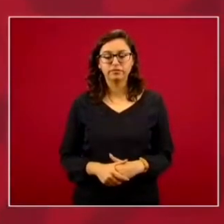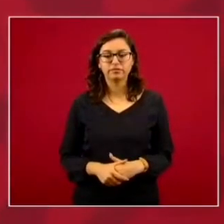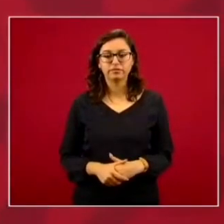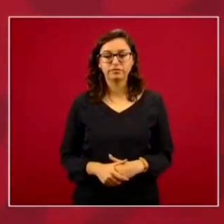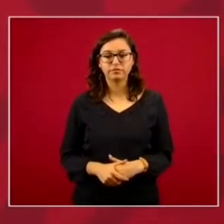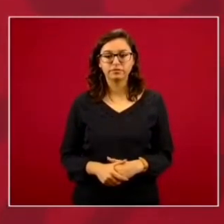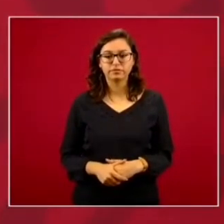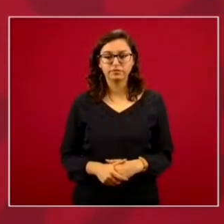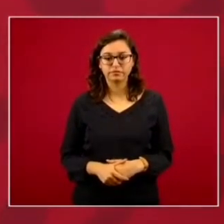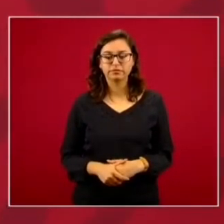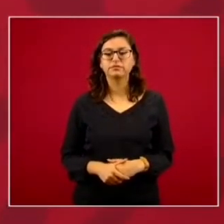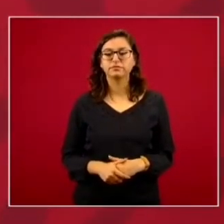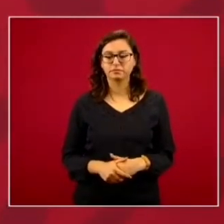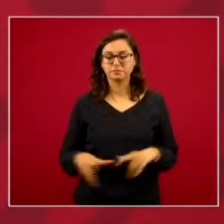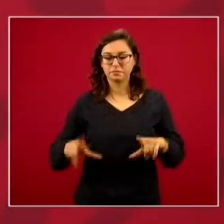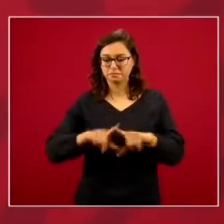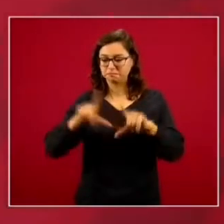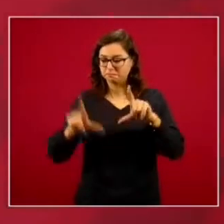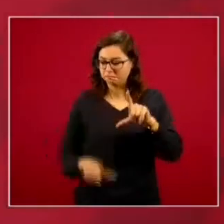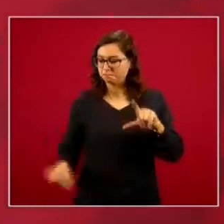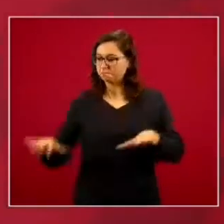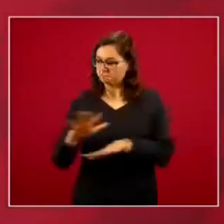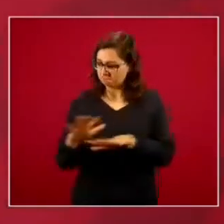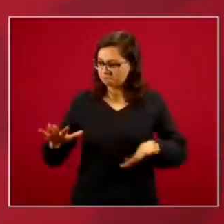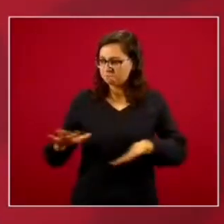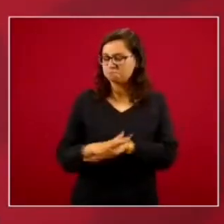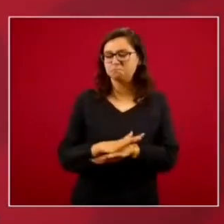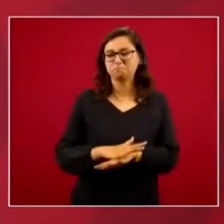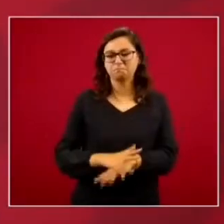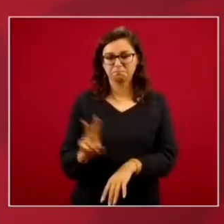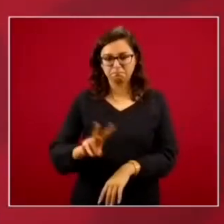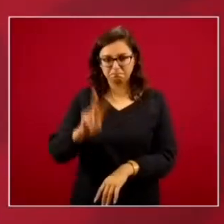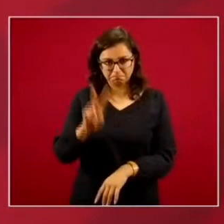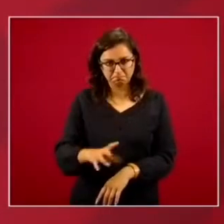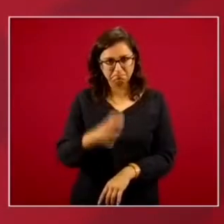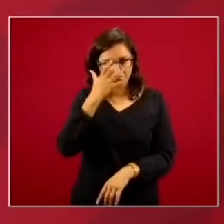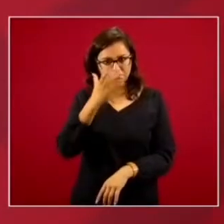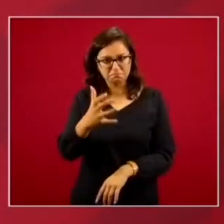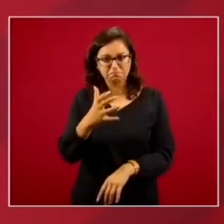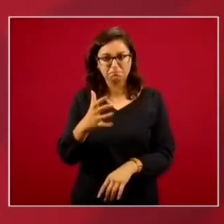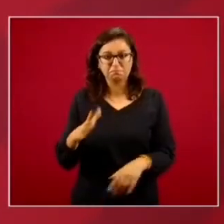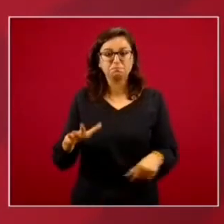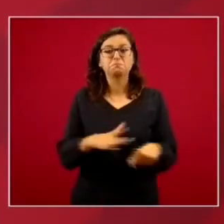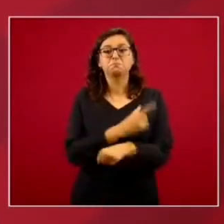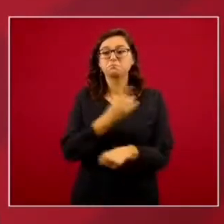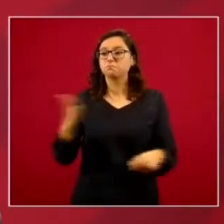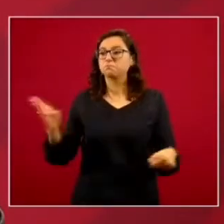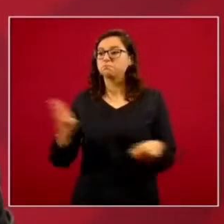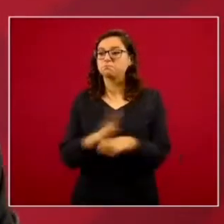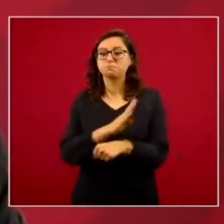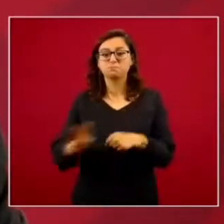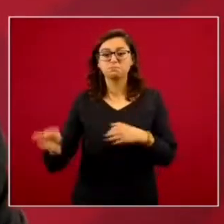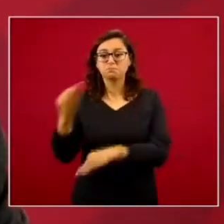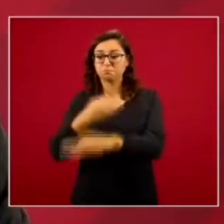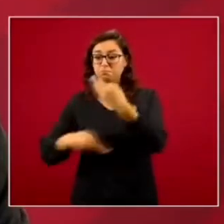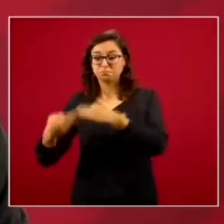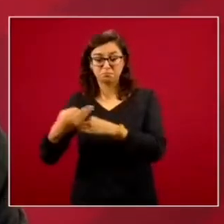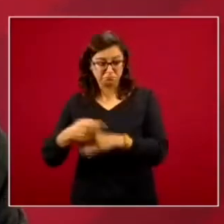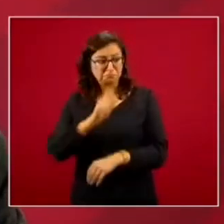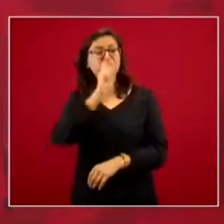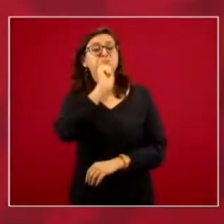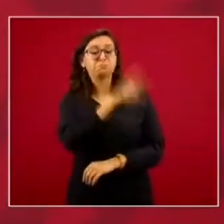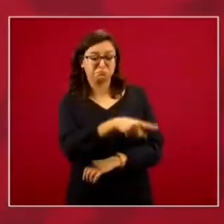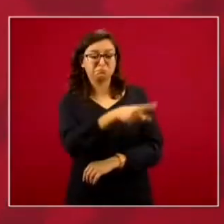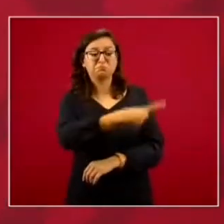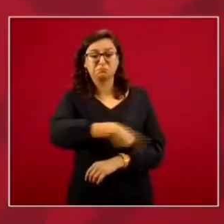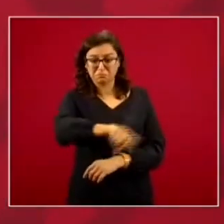Vamos a la transformación de México, porque eso nos conviene, diría, a todos, hasta a los